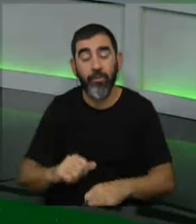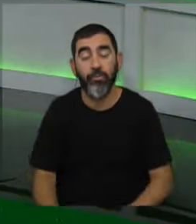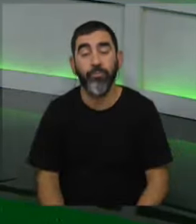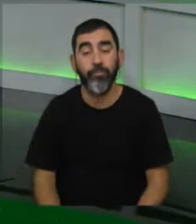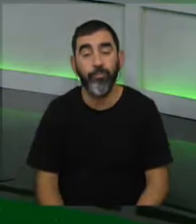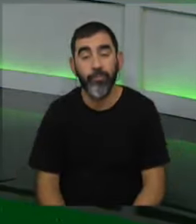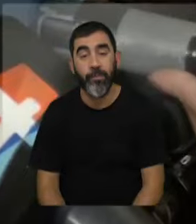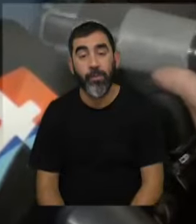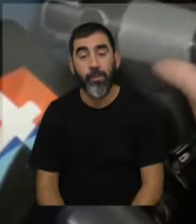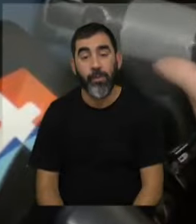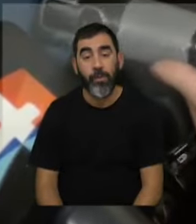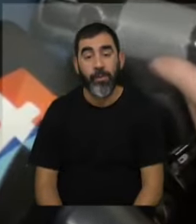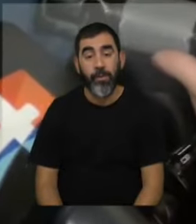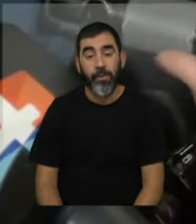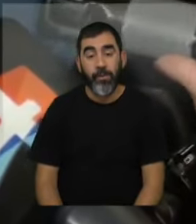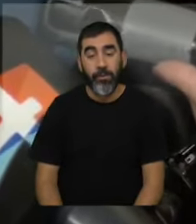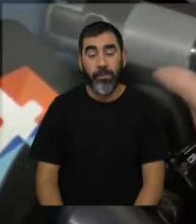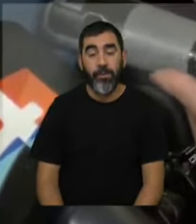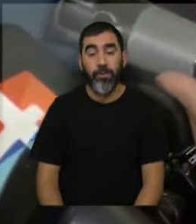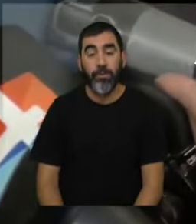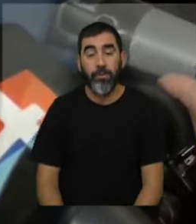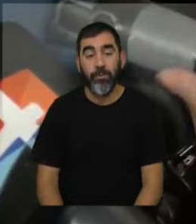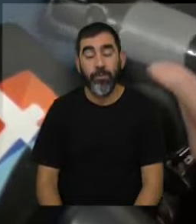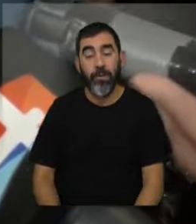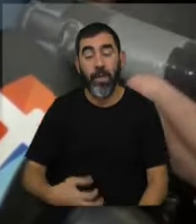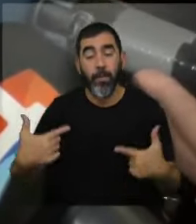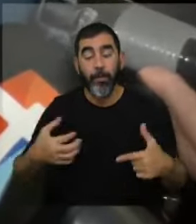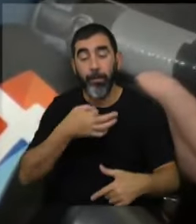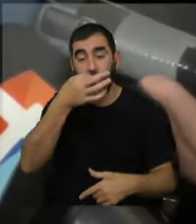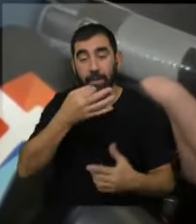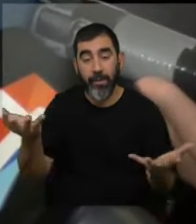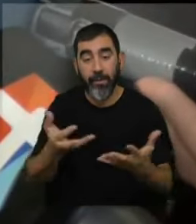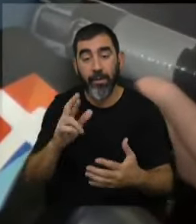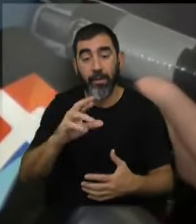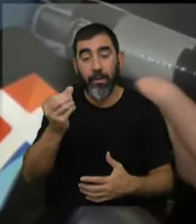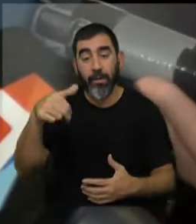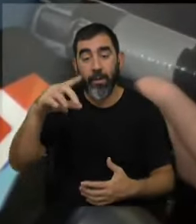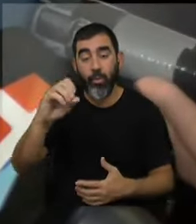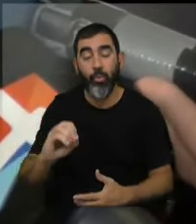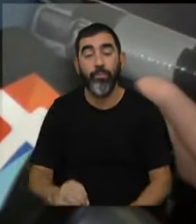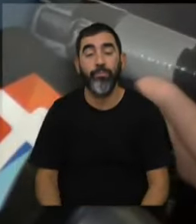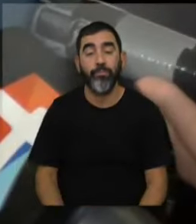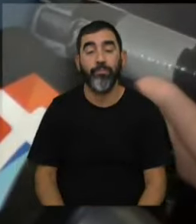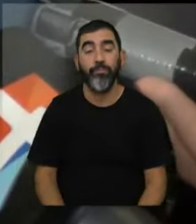allí Cómo estás Eduardo bienvenido buen mediodía está hablando la ministra Karina rando allí la vemos Queremos saber